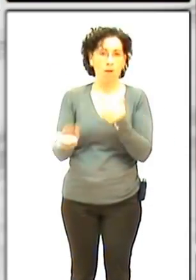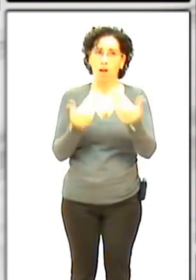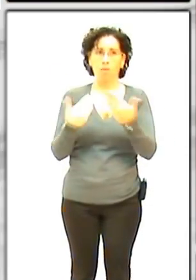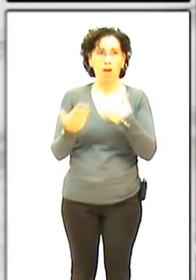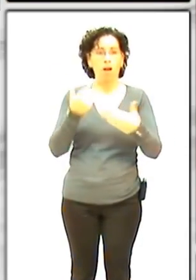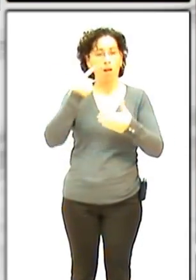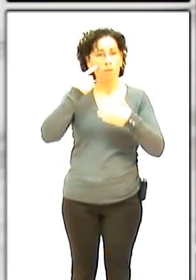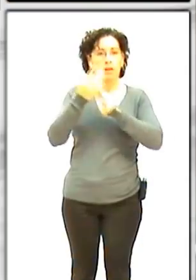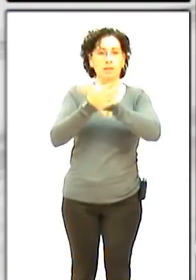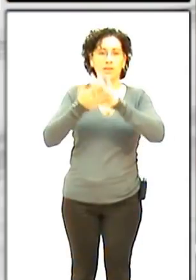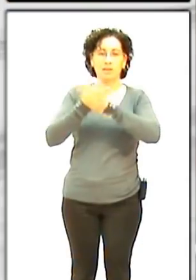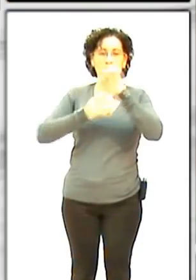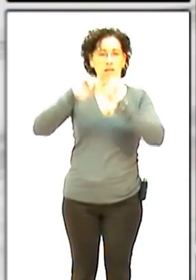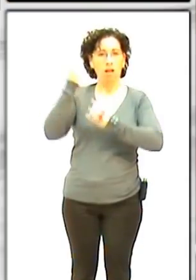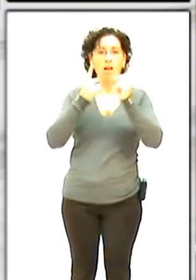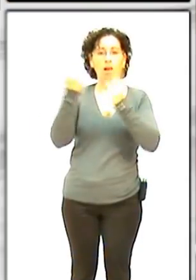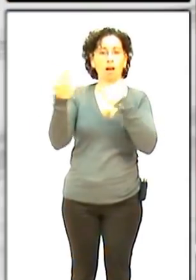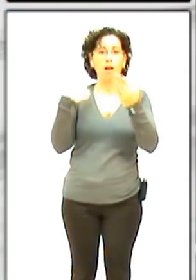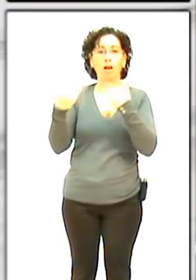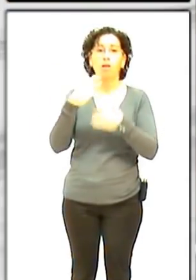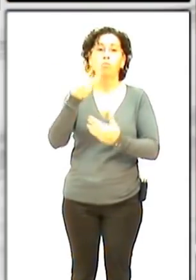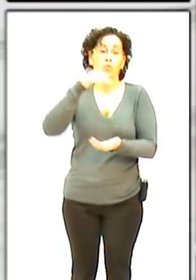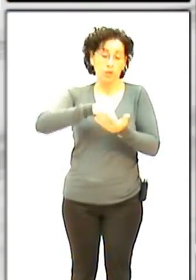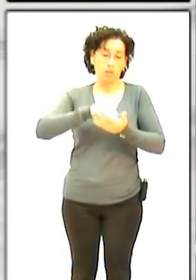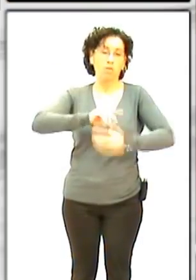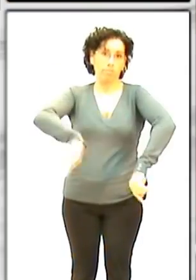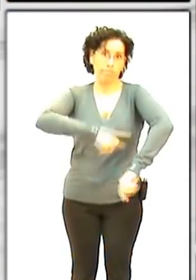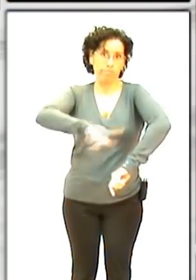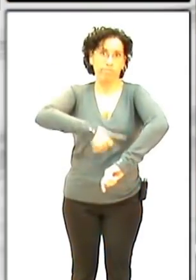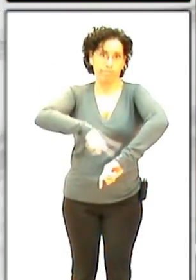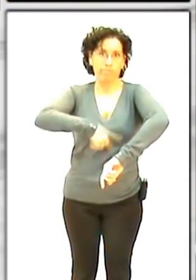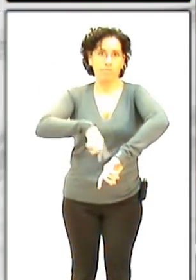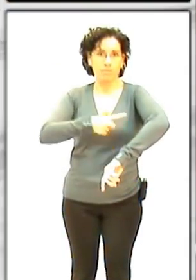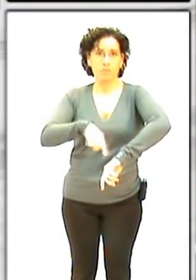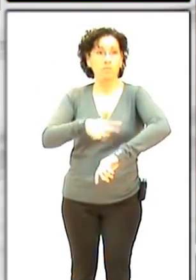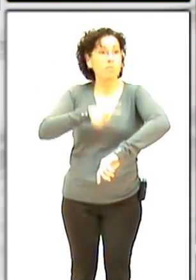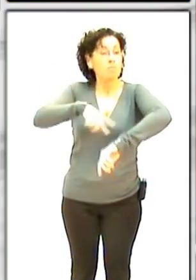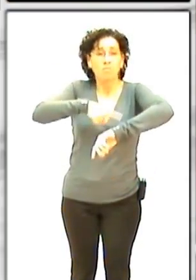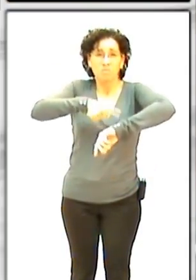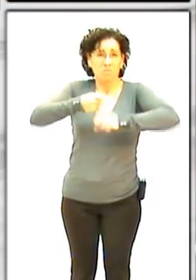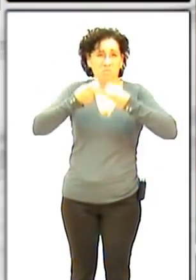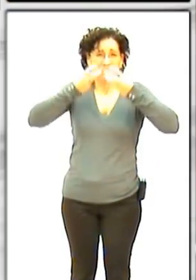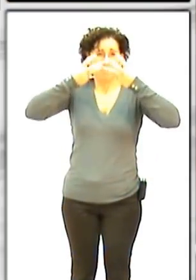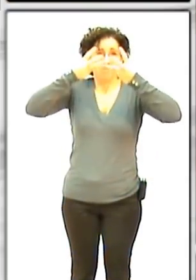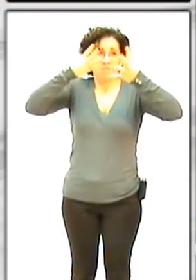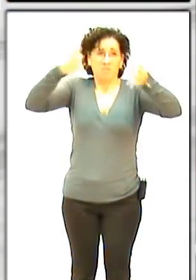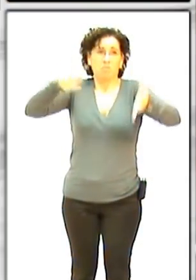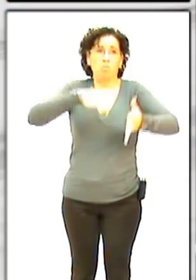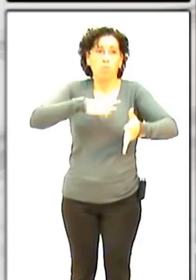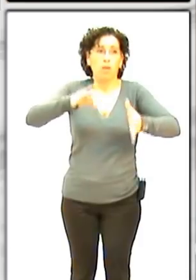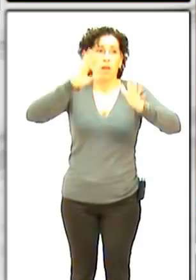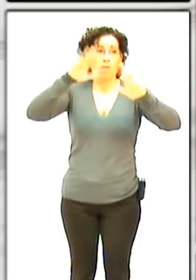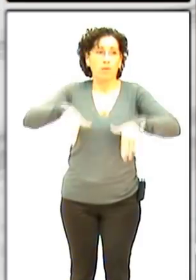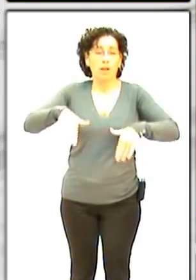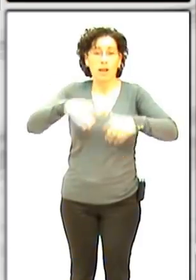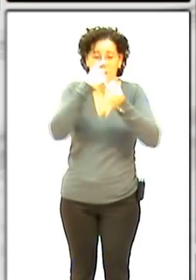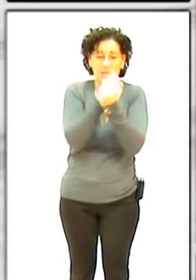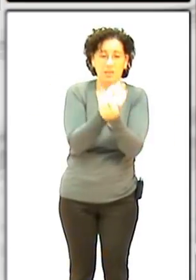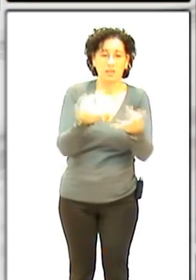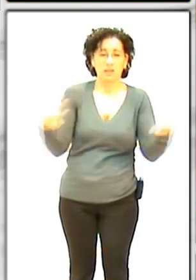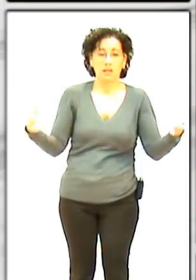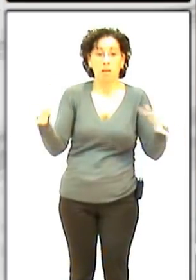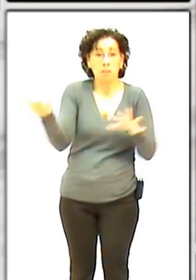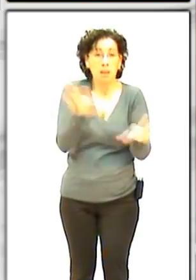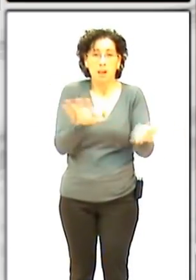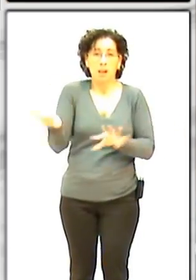que perdemos miles de horas para ganar exclusivamente a lo mejor 10 concretas, ¿no? En